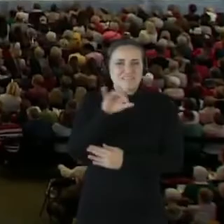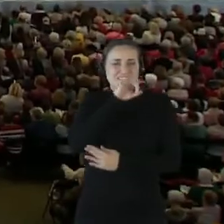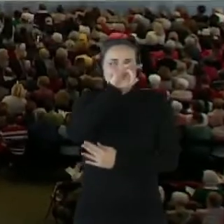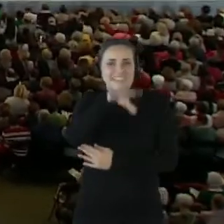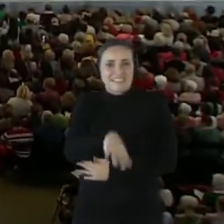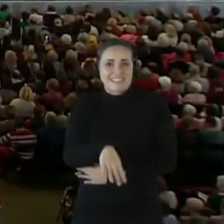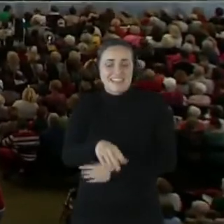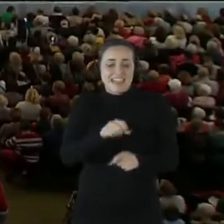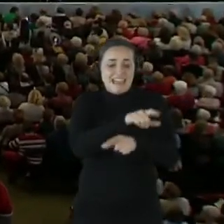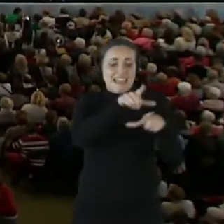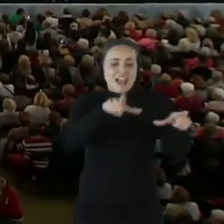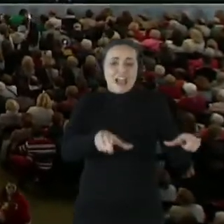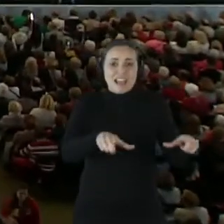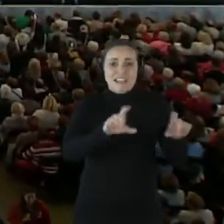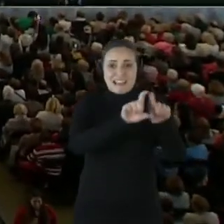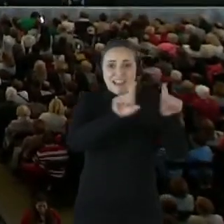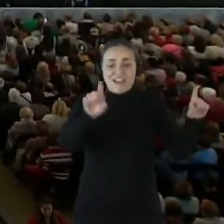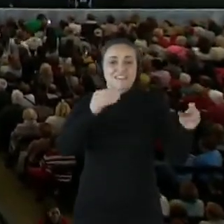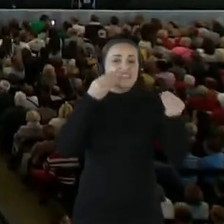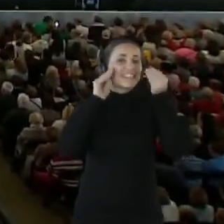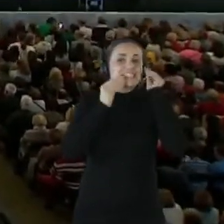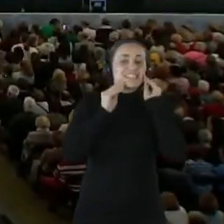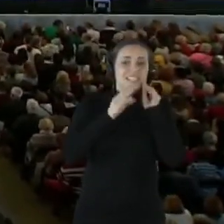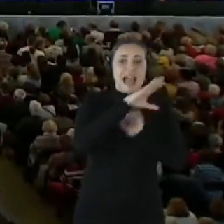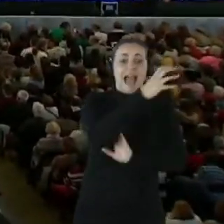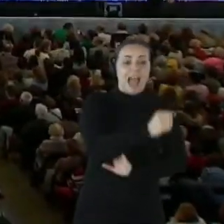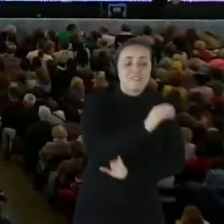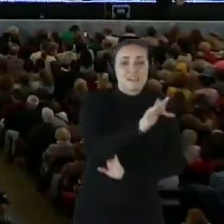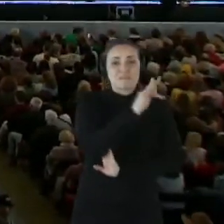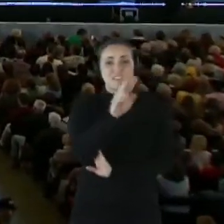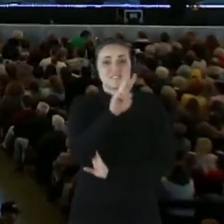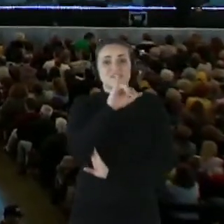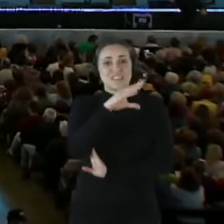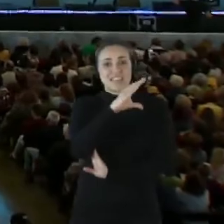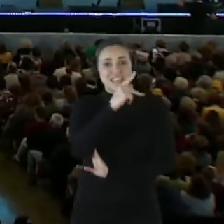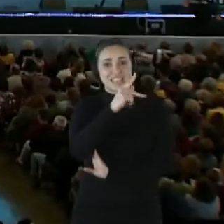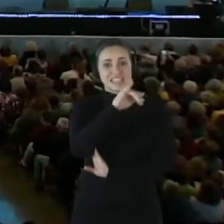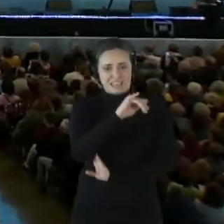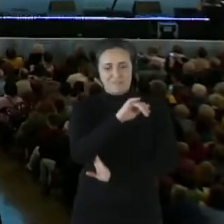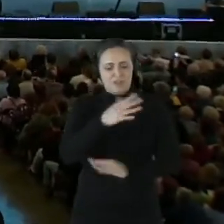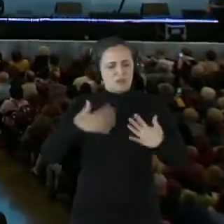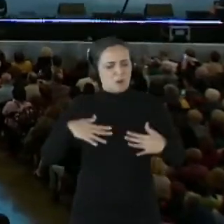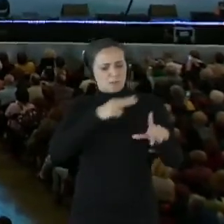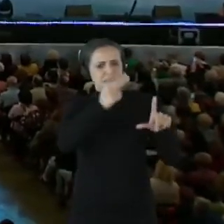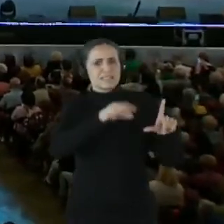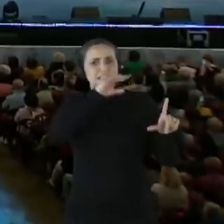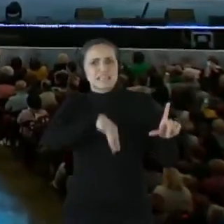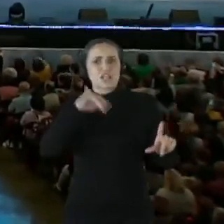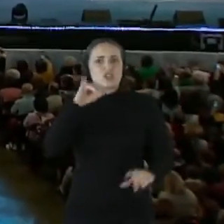del Gabinete de Estética África y Vicky y luce una fantasía de Jonathan Suárez